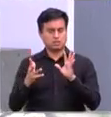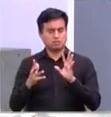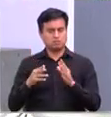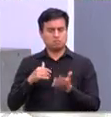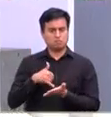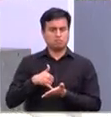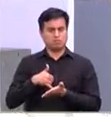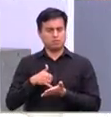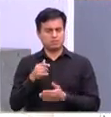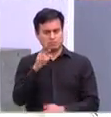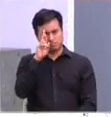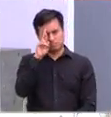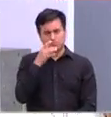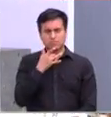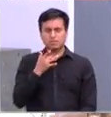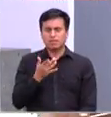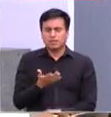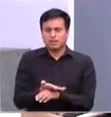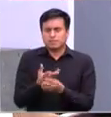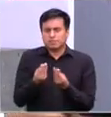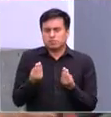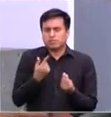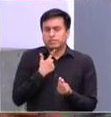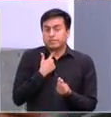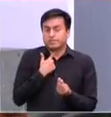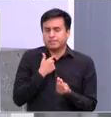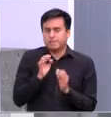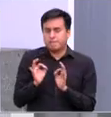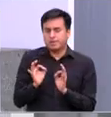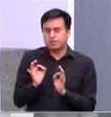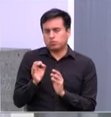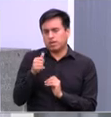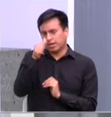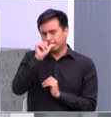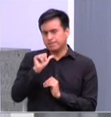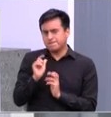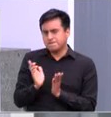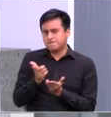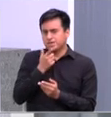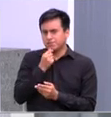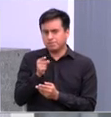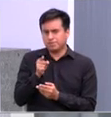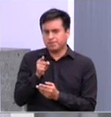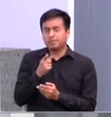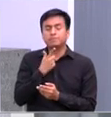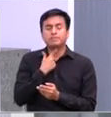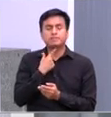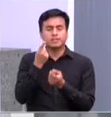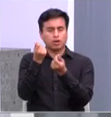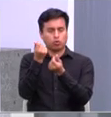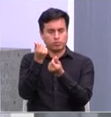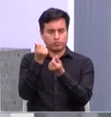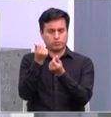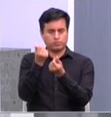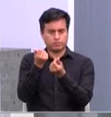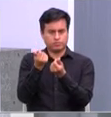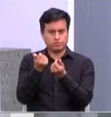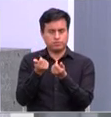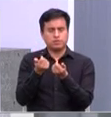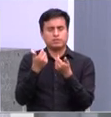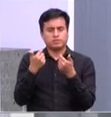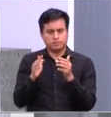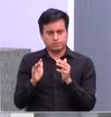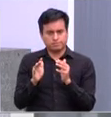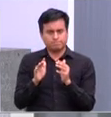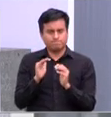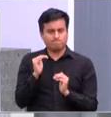internacional. Hay demasiados intereses particulares y muy fácilmente el interés económico llega